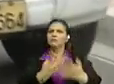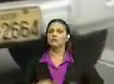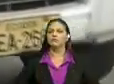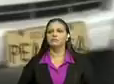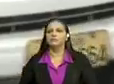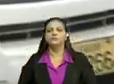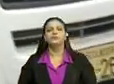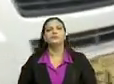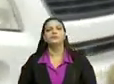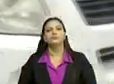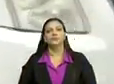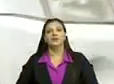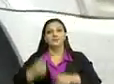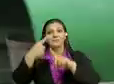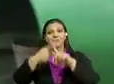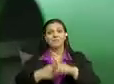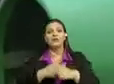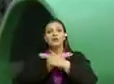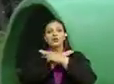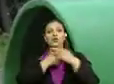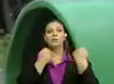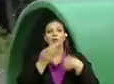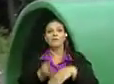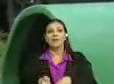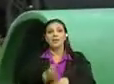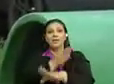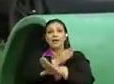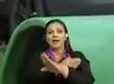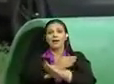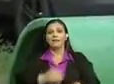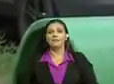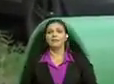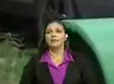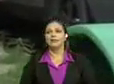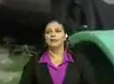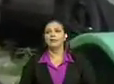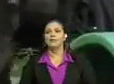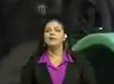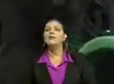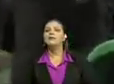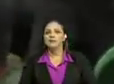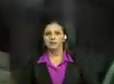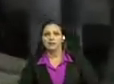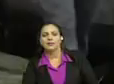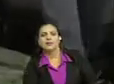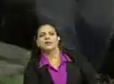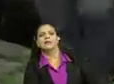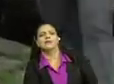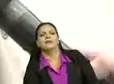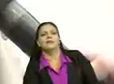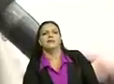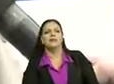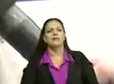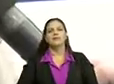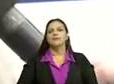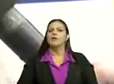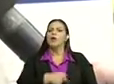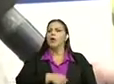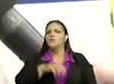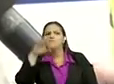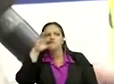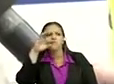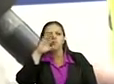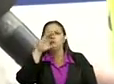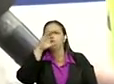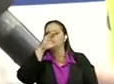el mes de noviembre del año pasado. La policía allanó su domicilio y logró su captura. 100 a 130 perjudicados, un aproximado